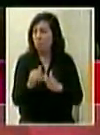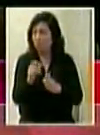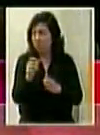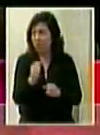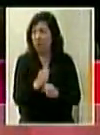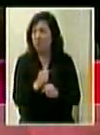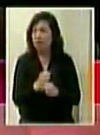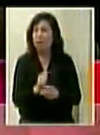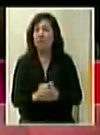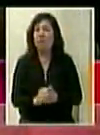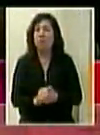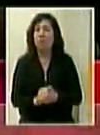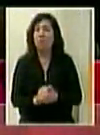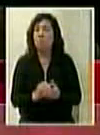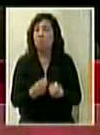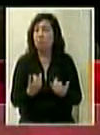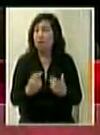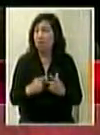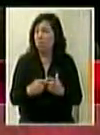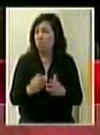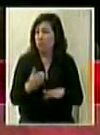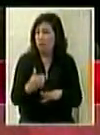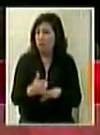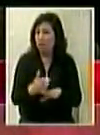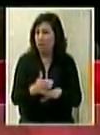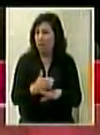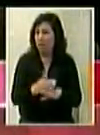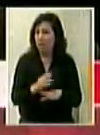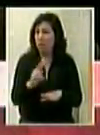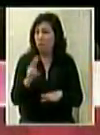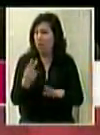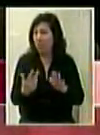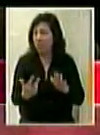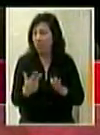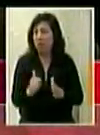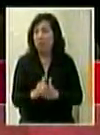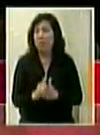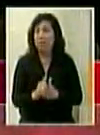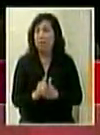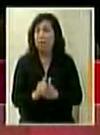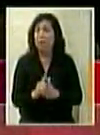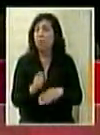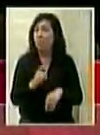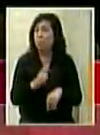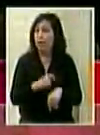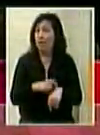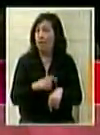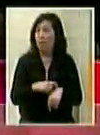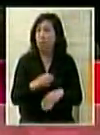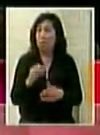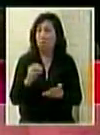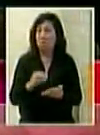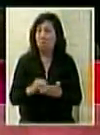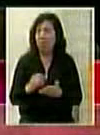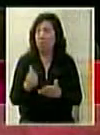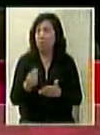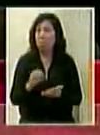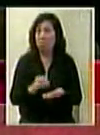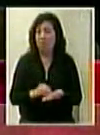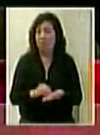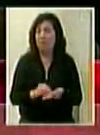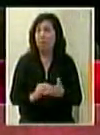trabajadores CAS. Como esto empieza progresivamente desde el 2013, hay un periodo en el que inmediatamente se dan más